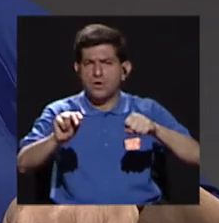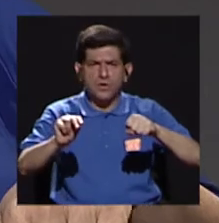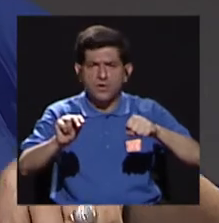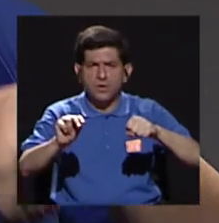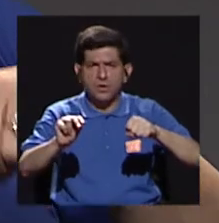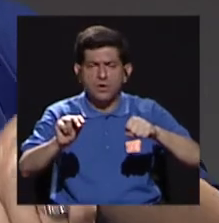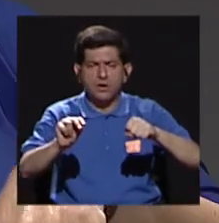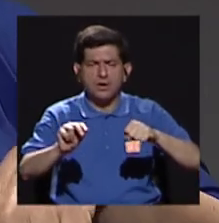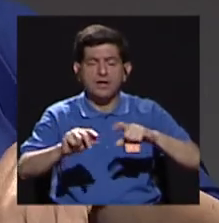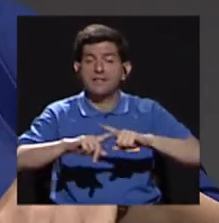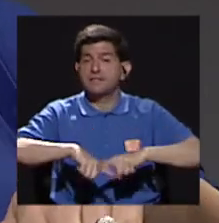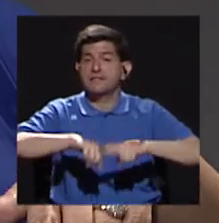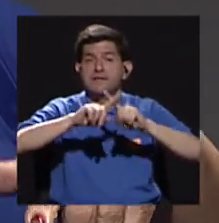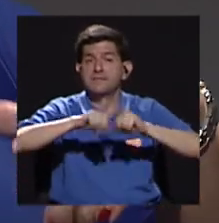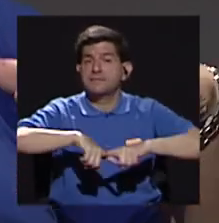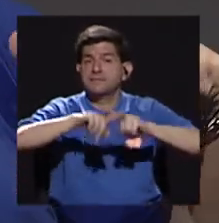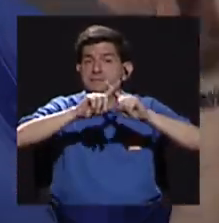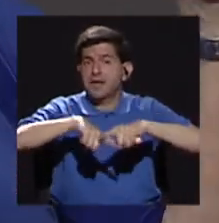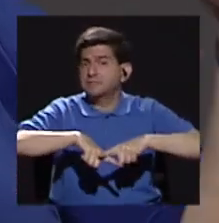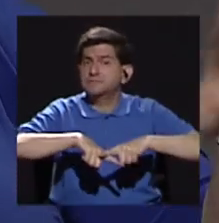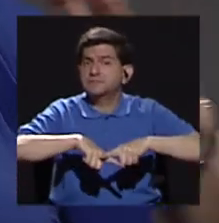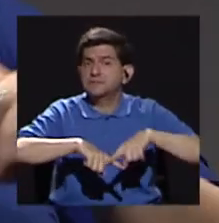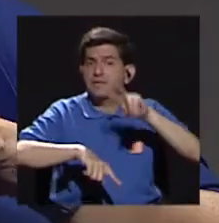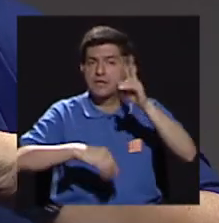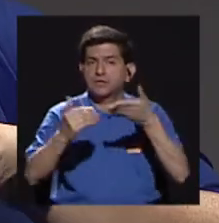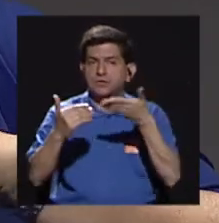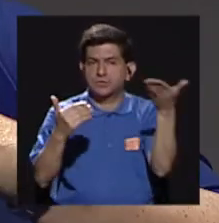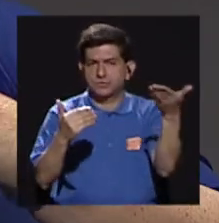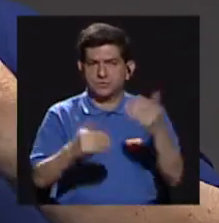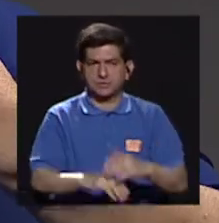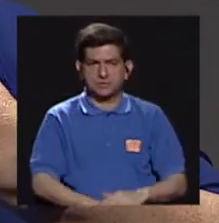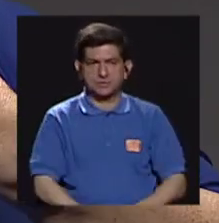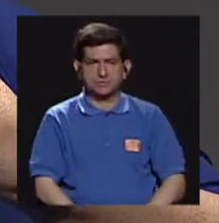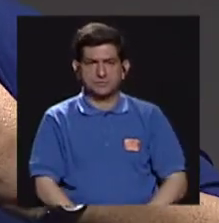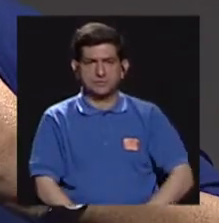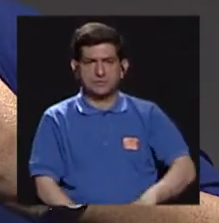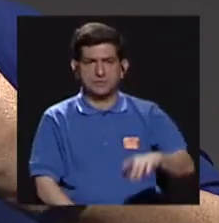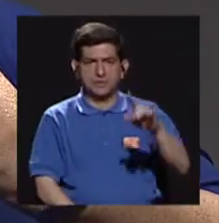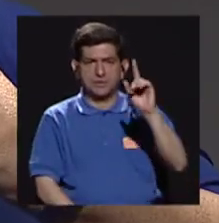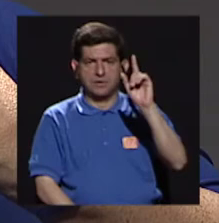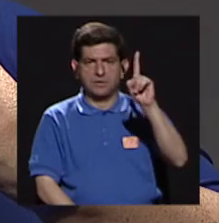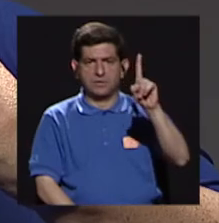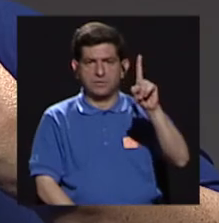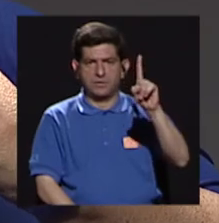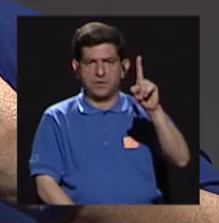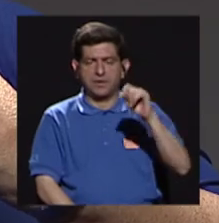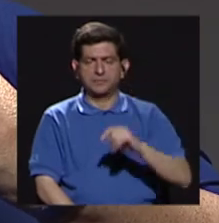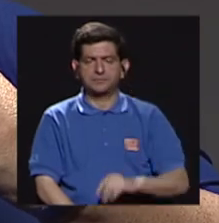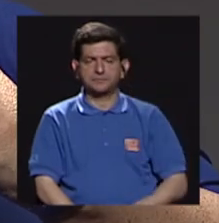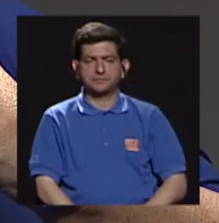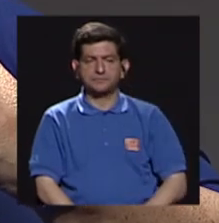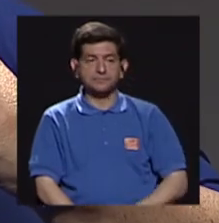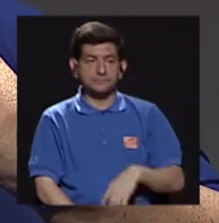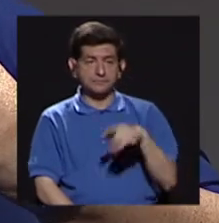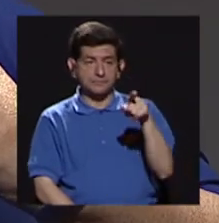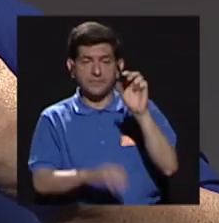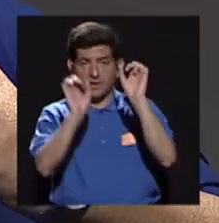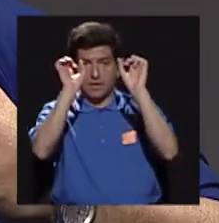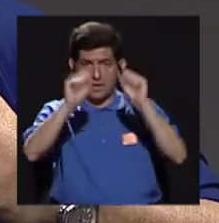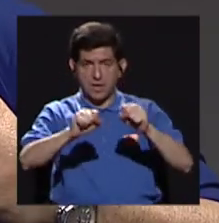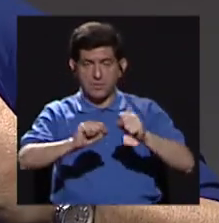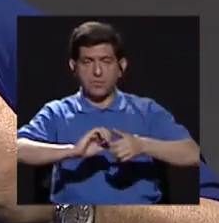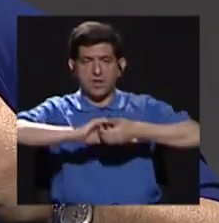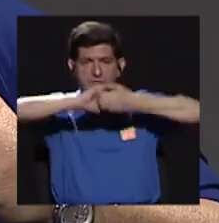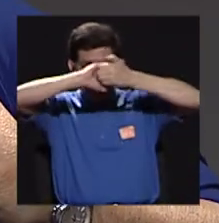en buena medida de dos cosas una de que logre hacer